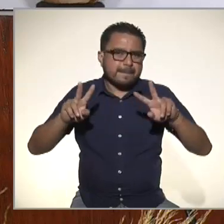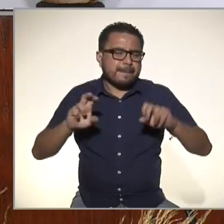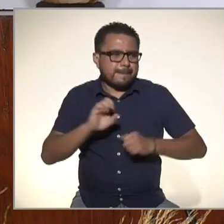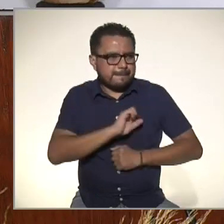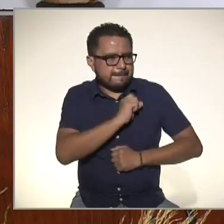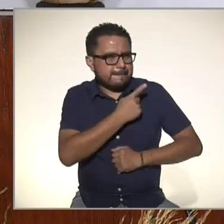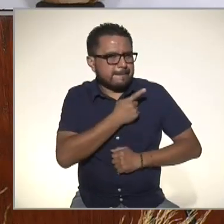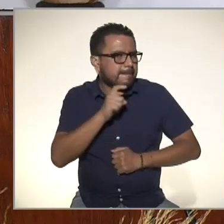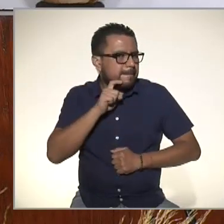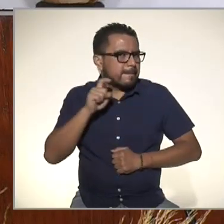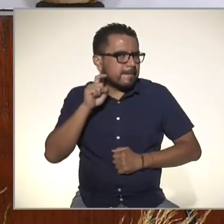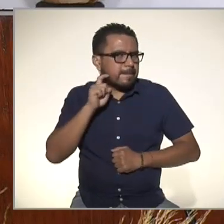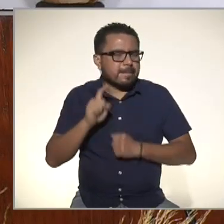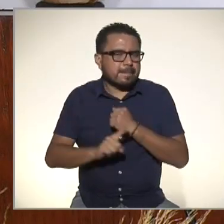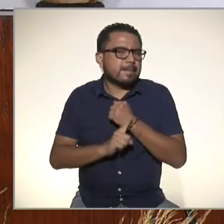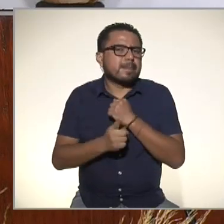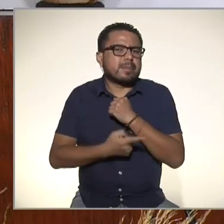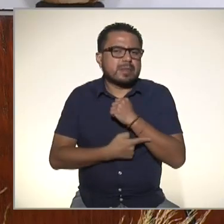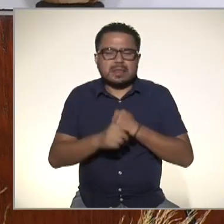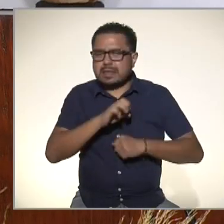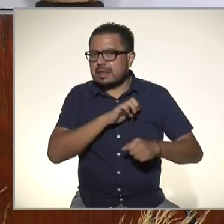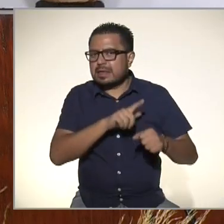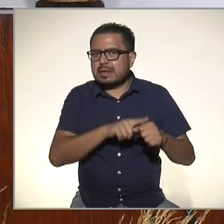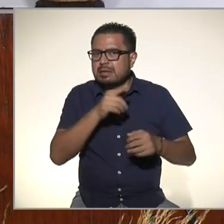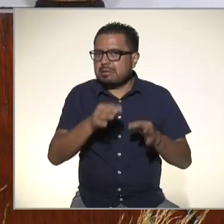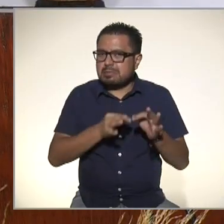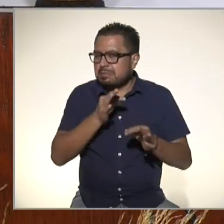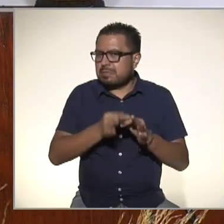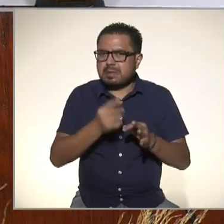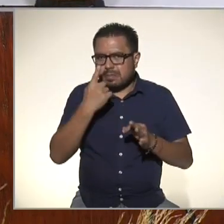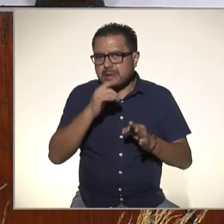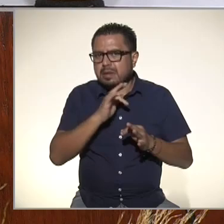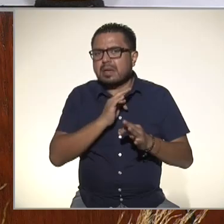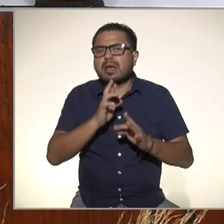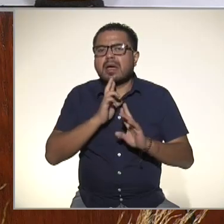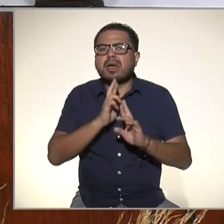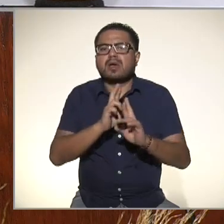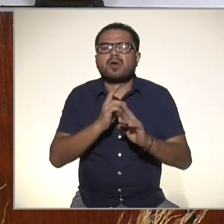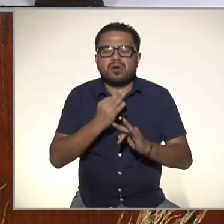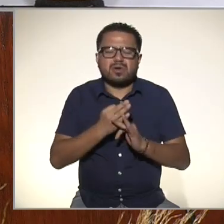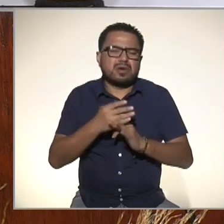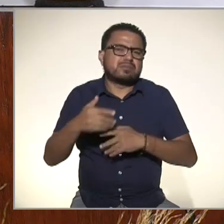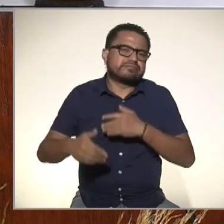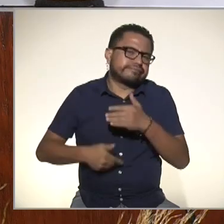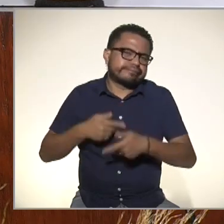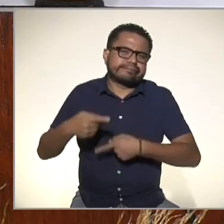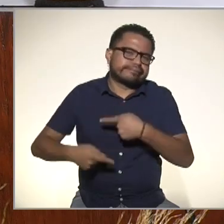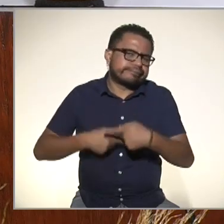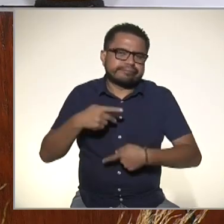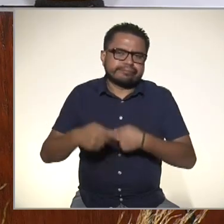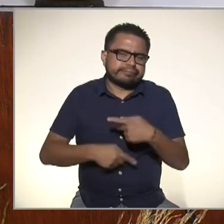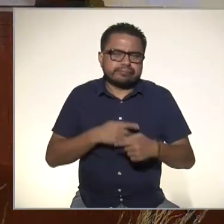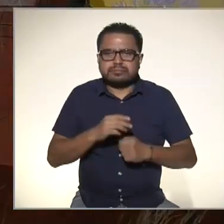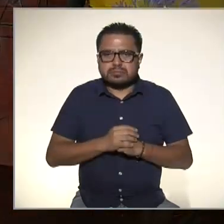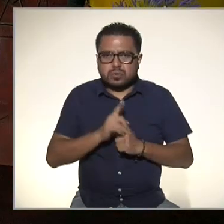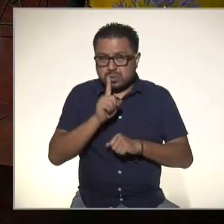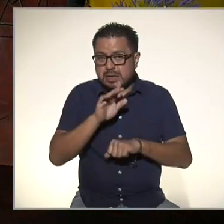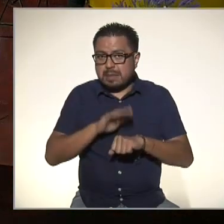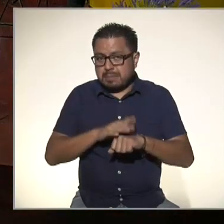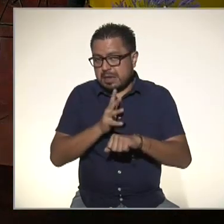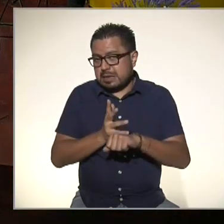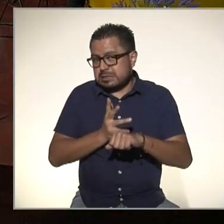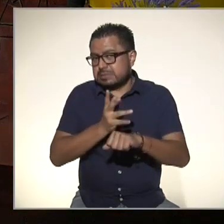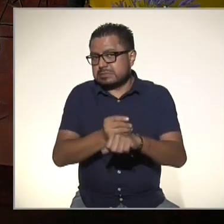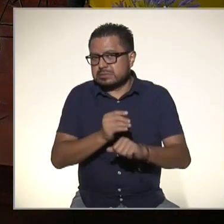sexual y reproductiva en hombres y nuestros especialistas están listos para contestarnos las preguntas que nos han ido llegando. ¿Listos? ¿Me dejas agregarte una? Sí,